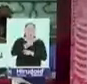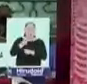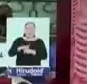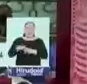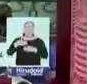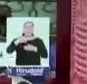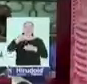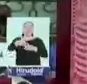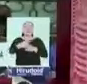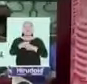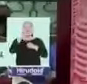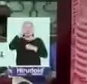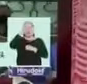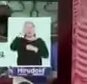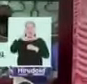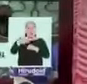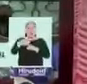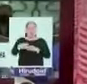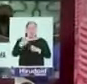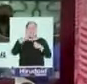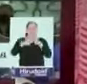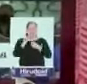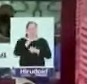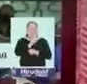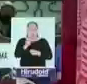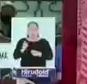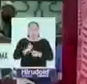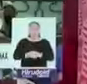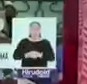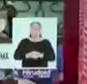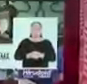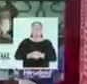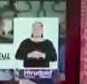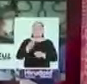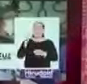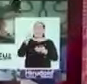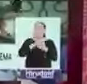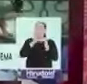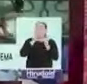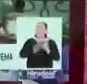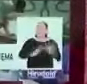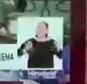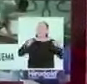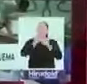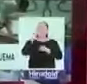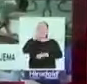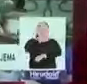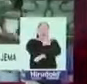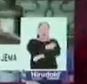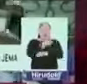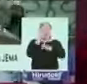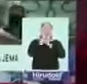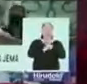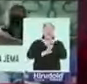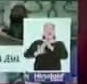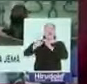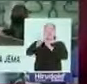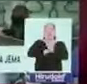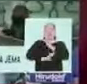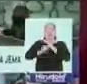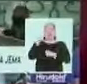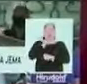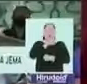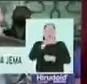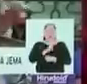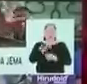o probablemente hay una ignorancia respecto a lo importante que es la segunda dosis de la vacuna. Todos hemos dicho a través de los medios